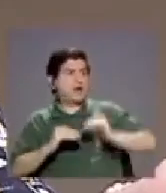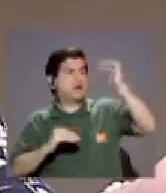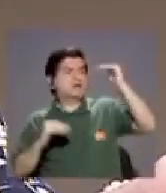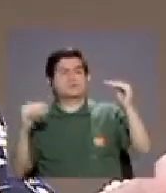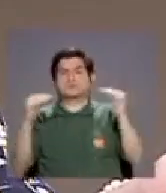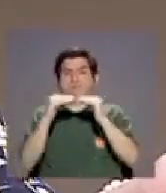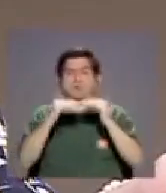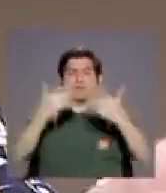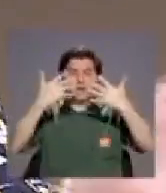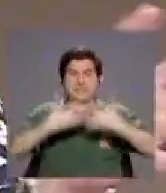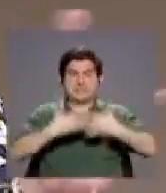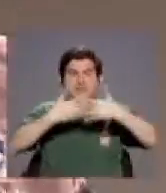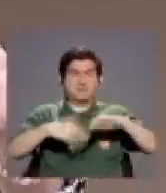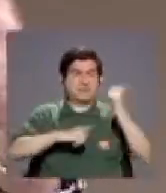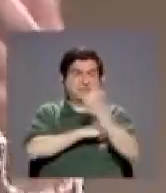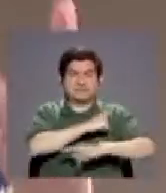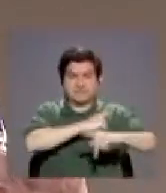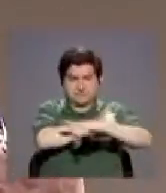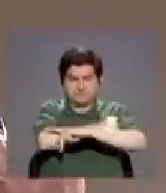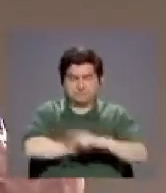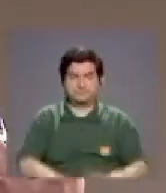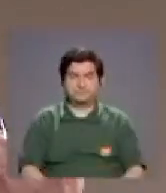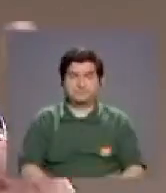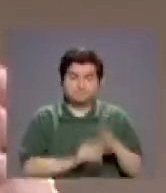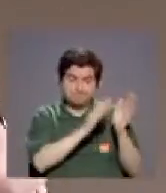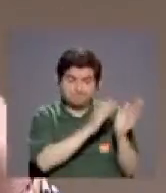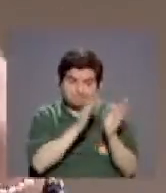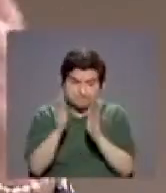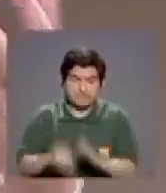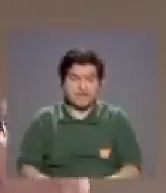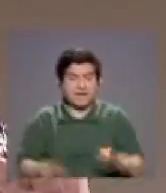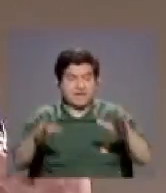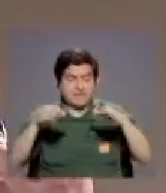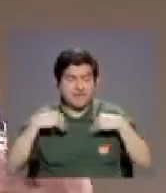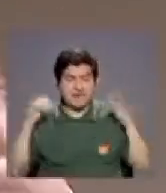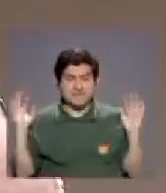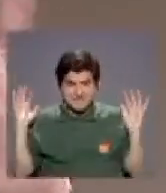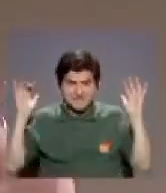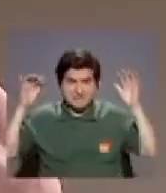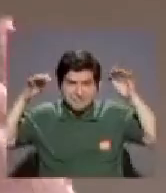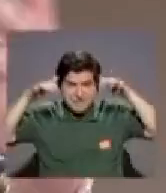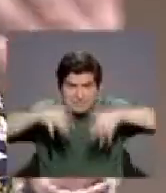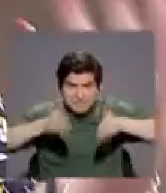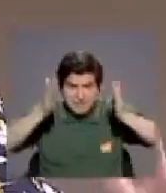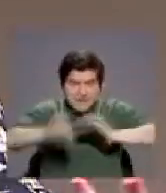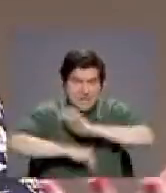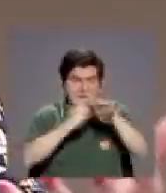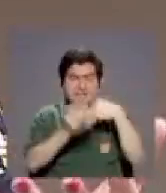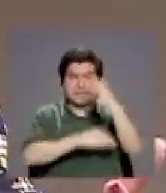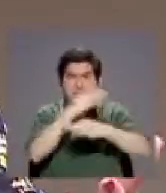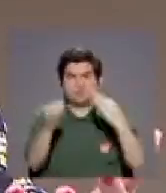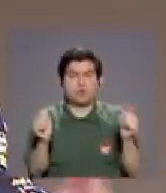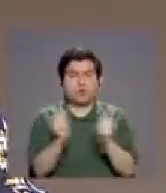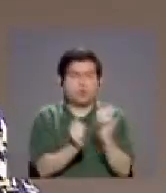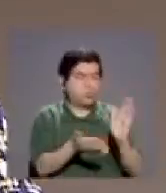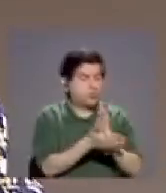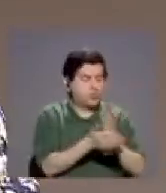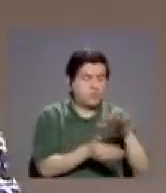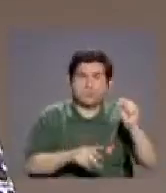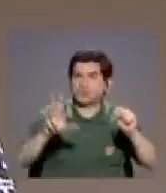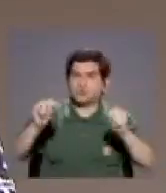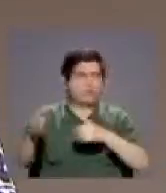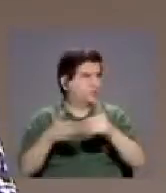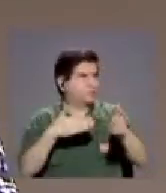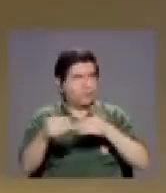una transnacional. Entonces hay que prepararse para recibir inmigración de todo tipo, documentada o no documentada.